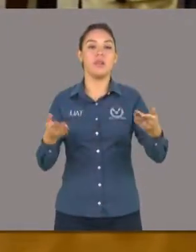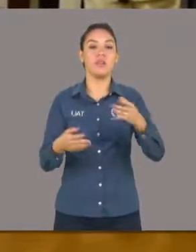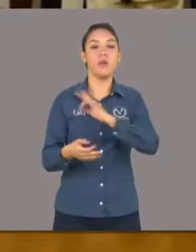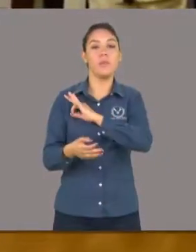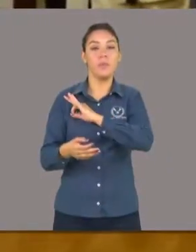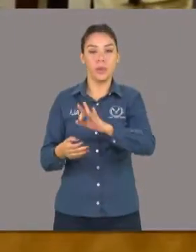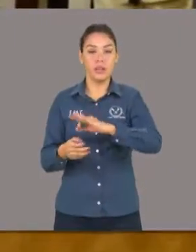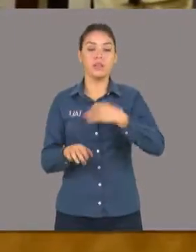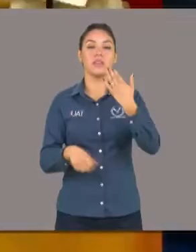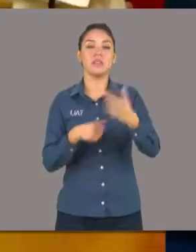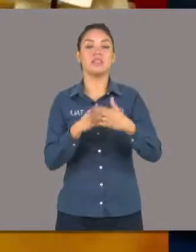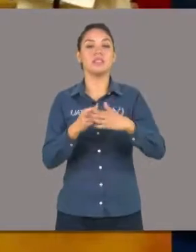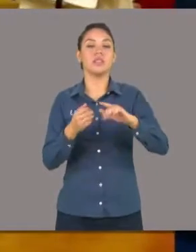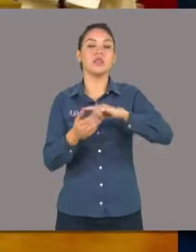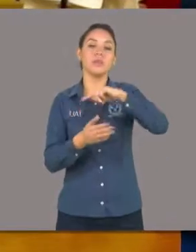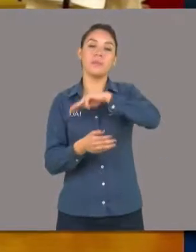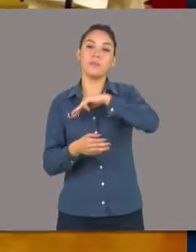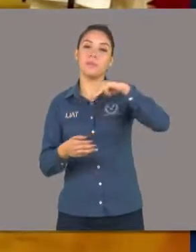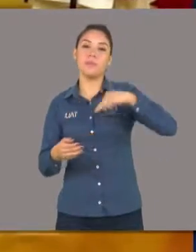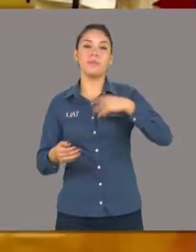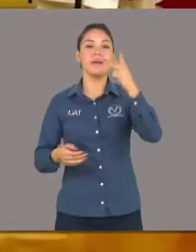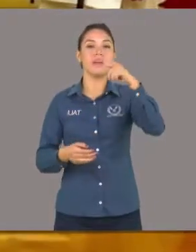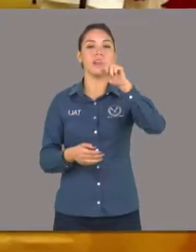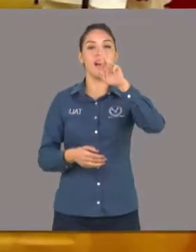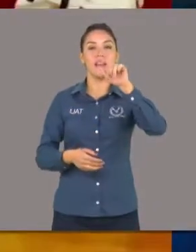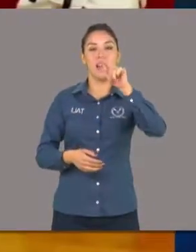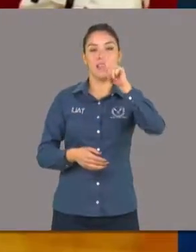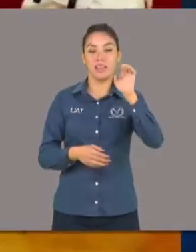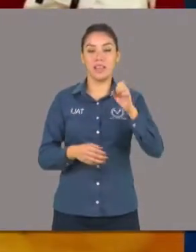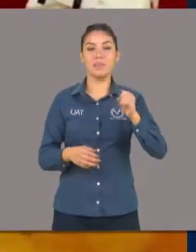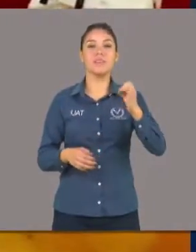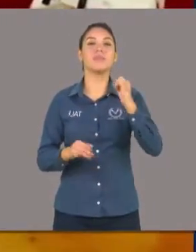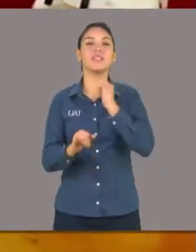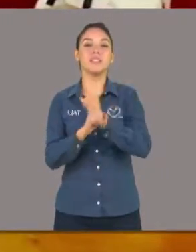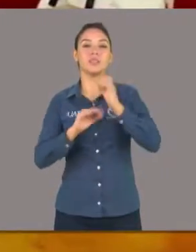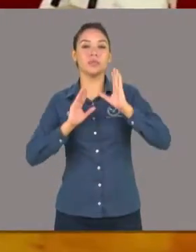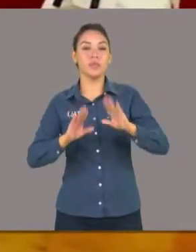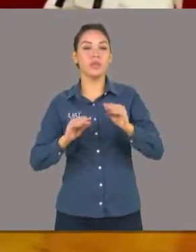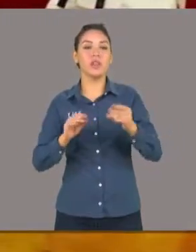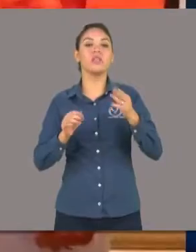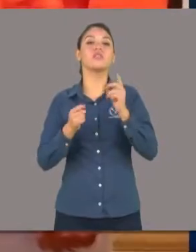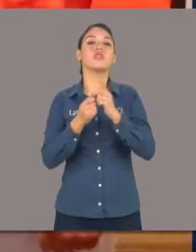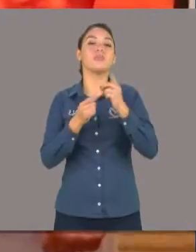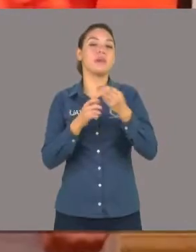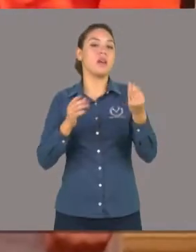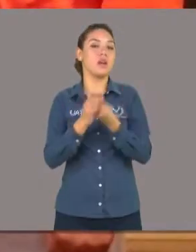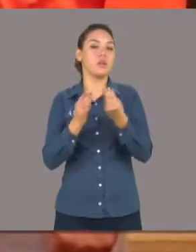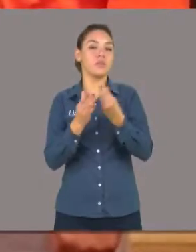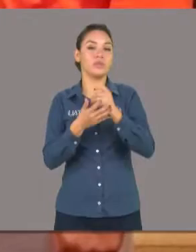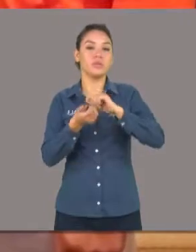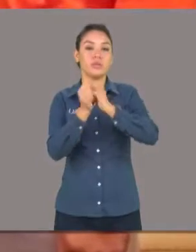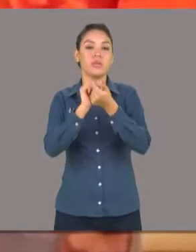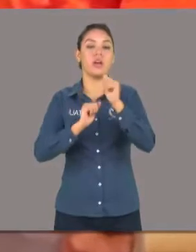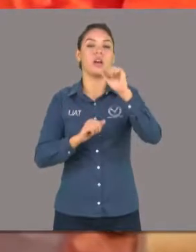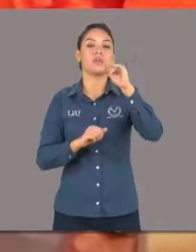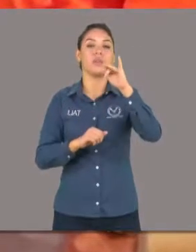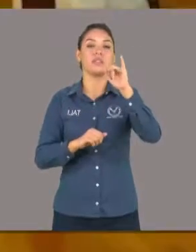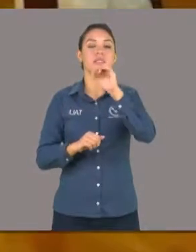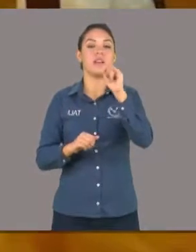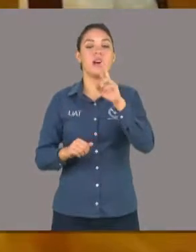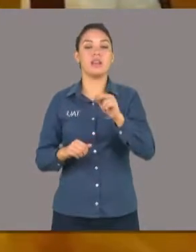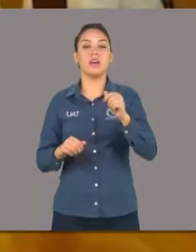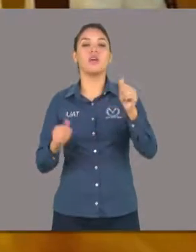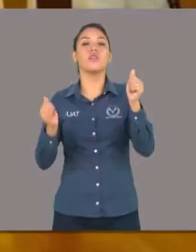También les tenemos que se ponen en guardia los integrantes de karate en la zona sur. Sus instructores asistieron a dar un curso de actualización en la Unión